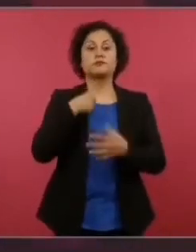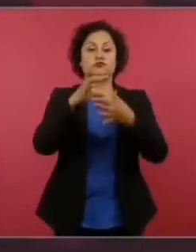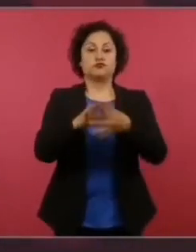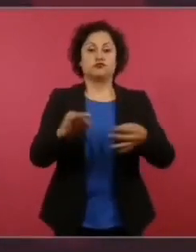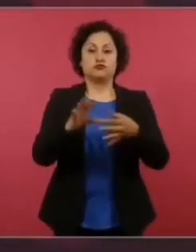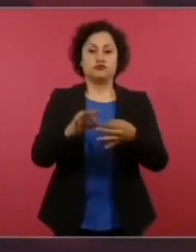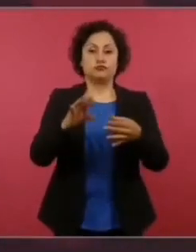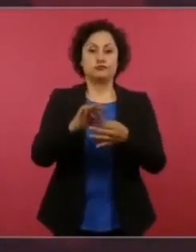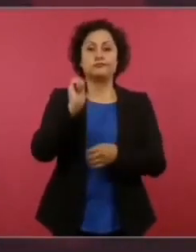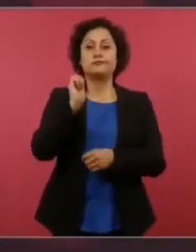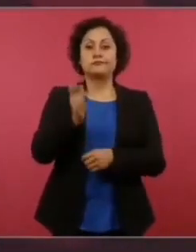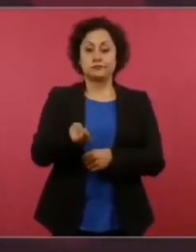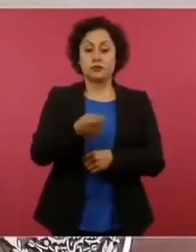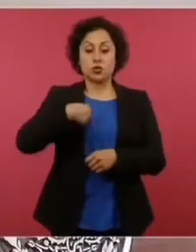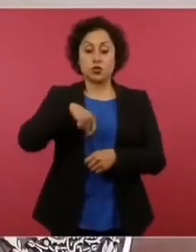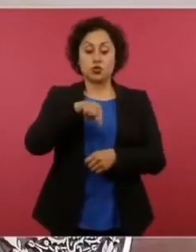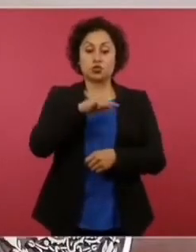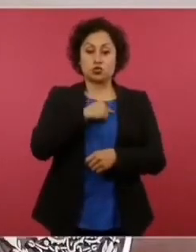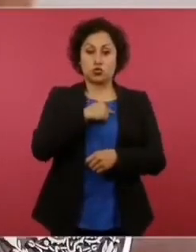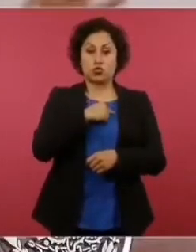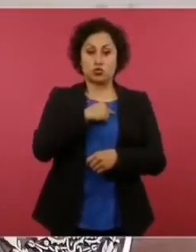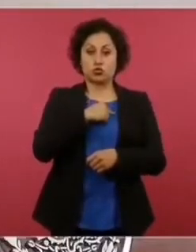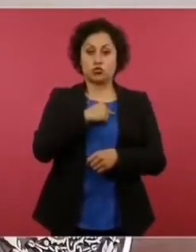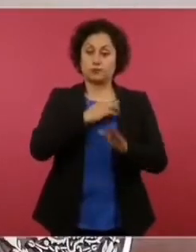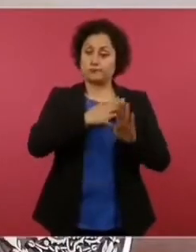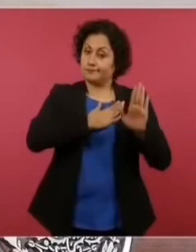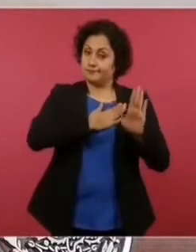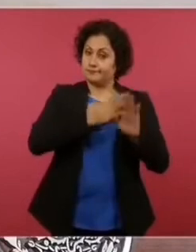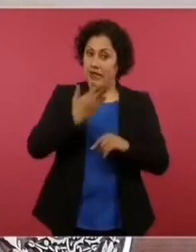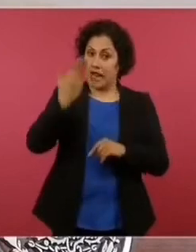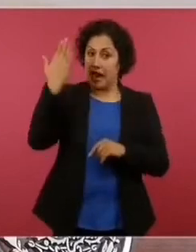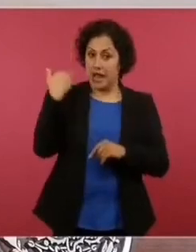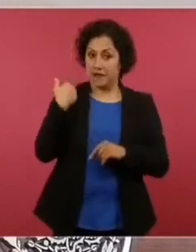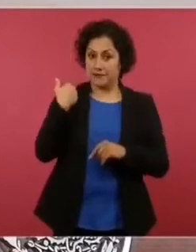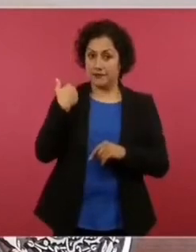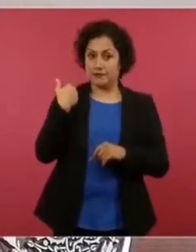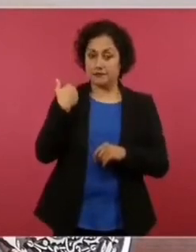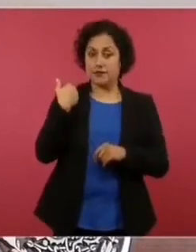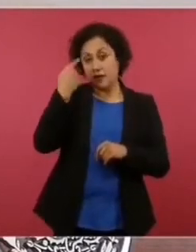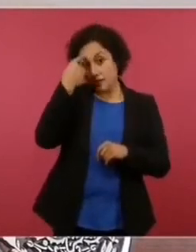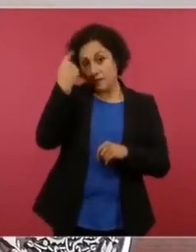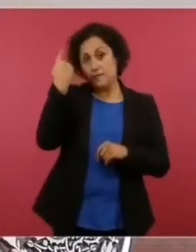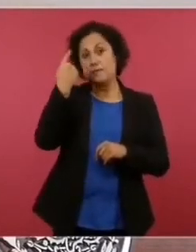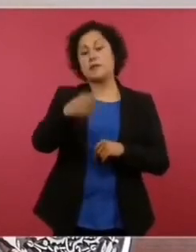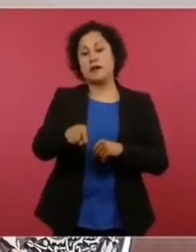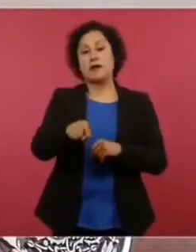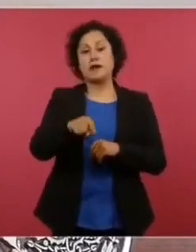tenemos el compromiso de dejar